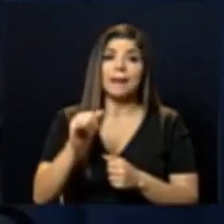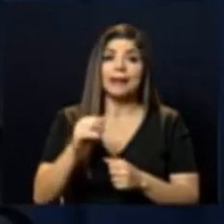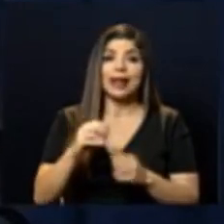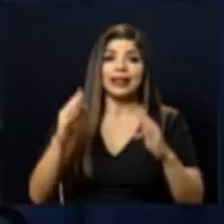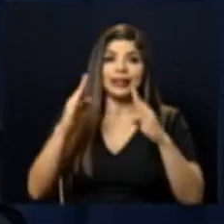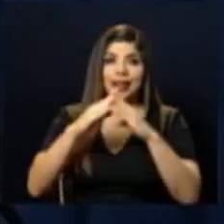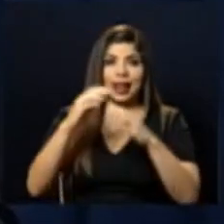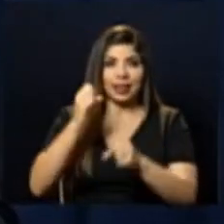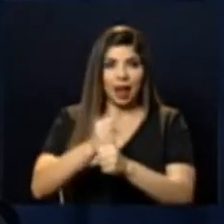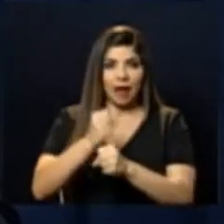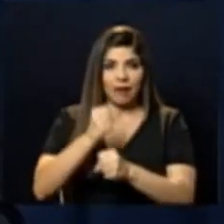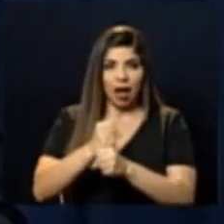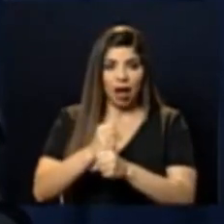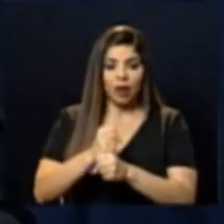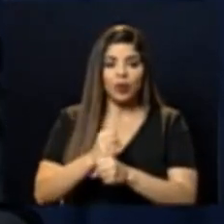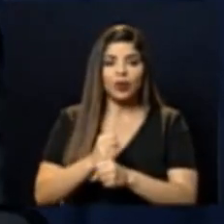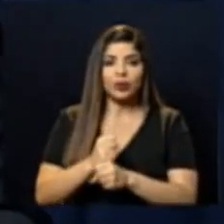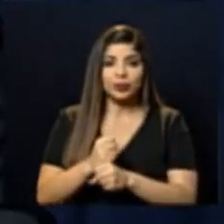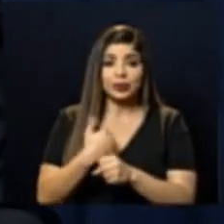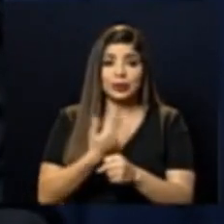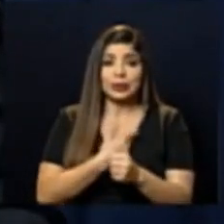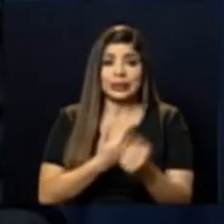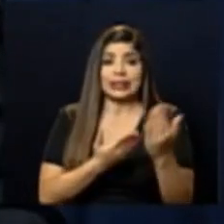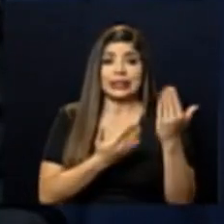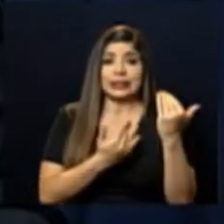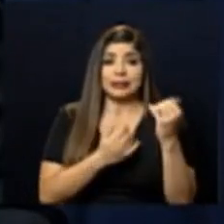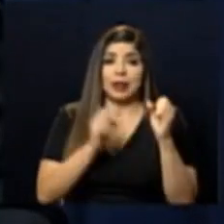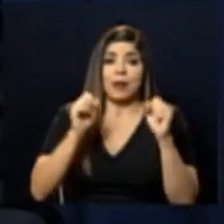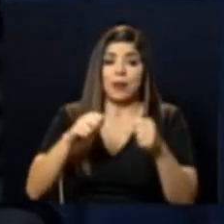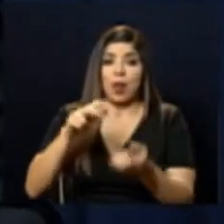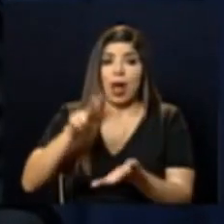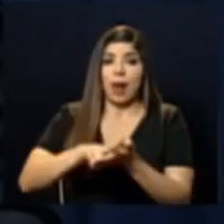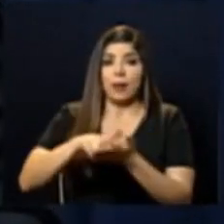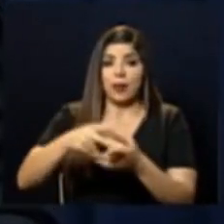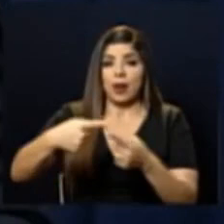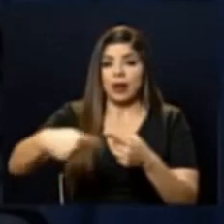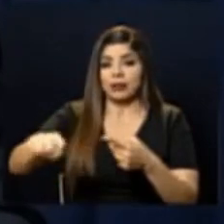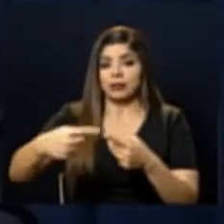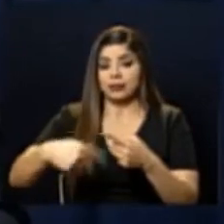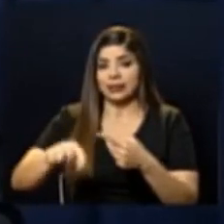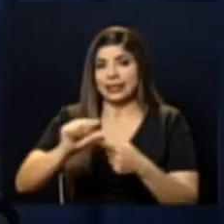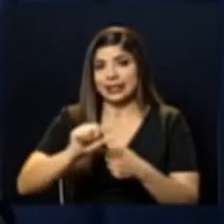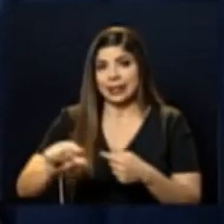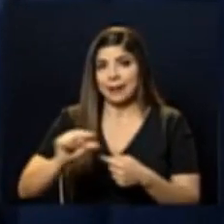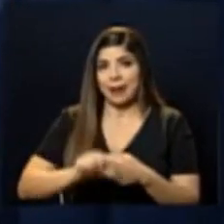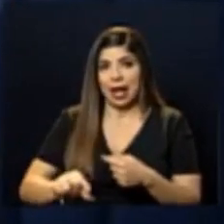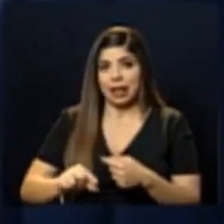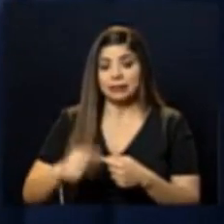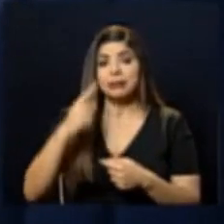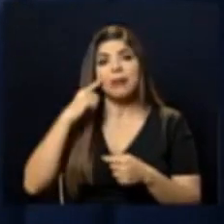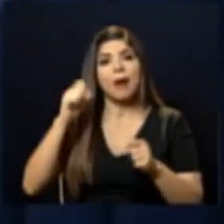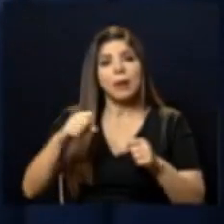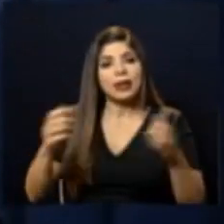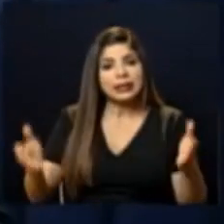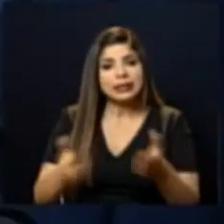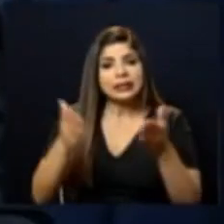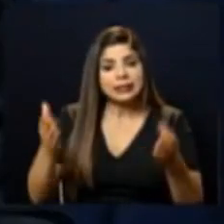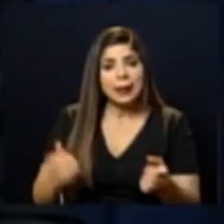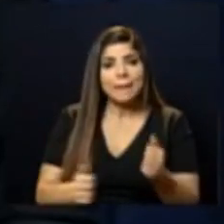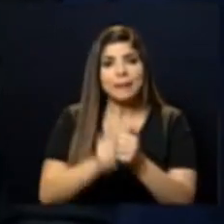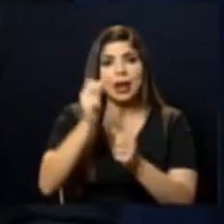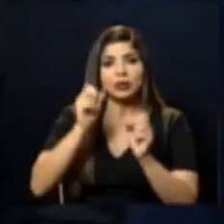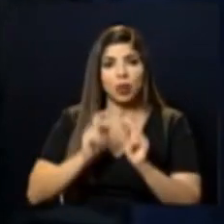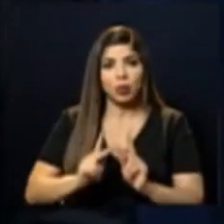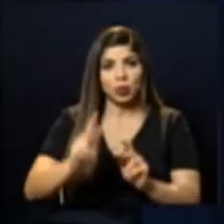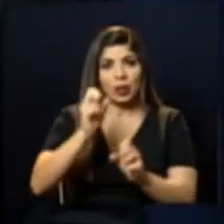teletrabajo, y esperamos que se puedan aprobar en las próximas semanas y promover así más oportunidades de